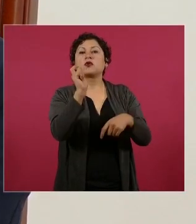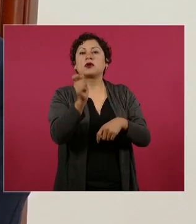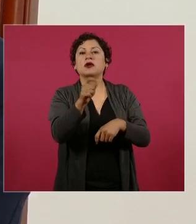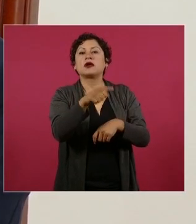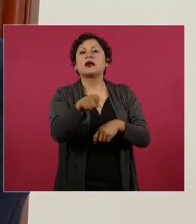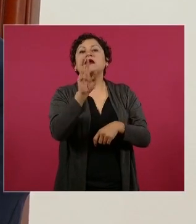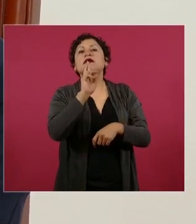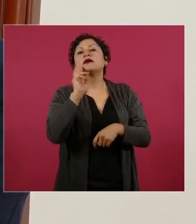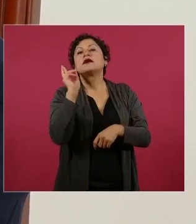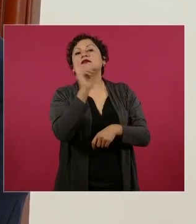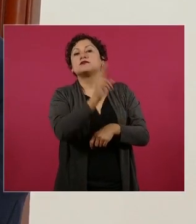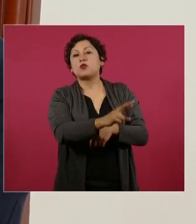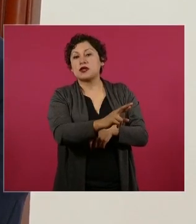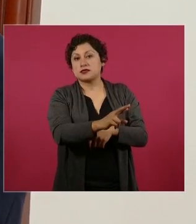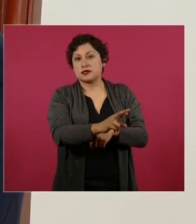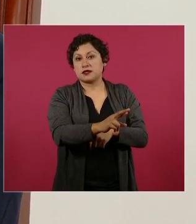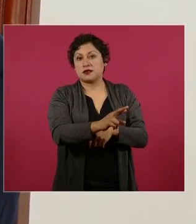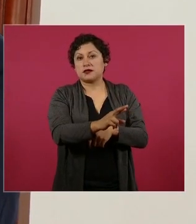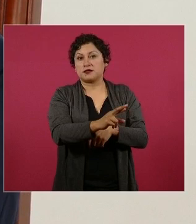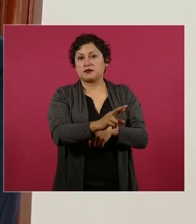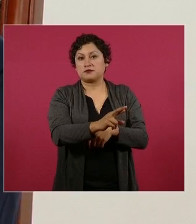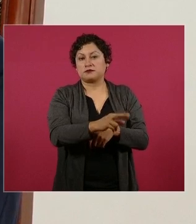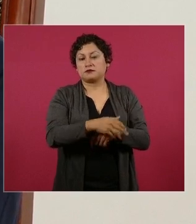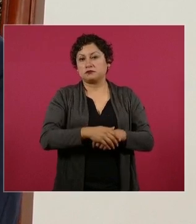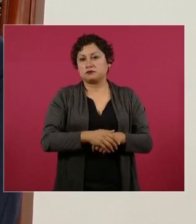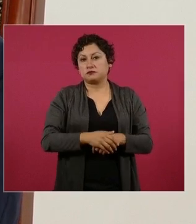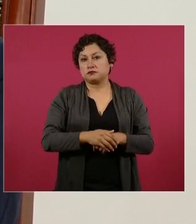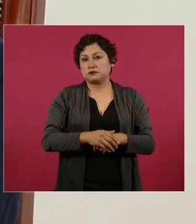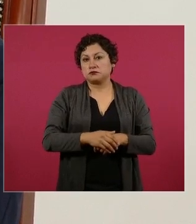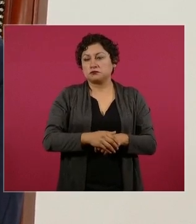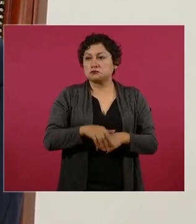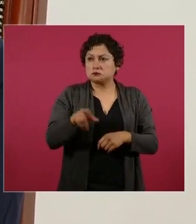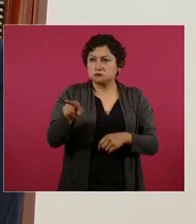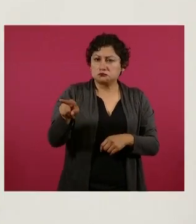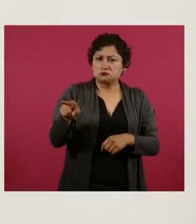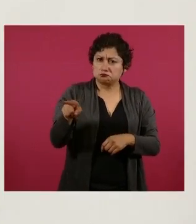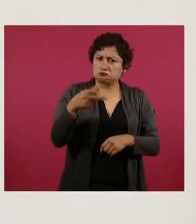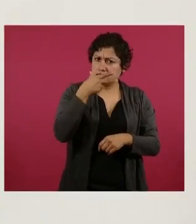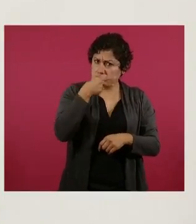de un joven, porque no está tan grande,